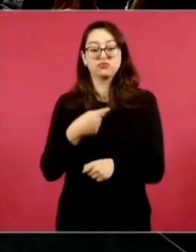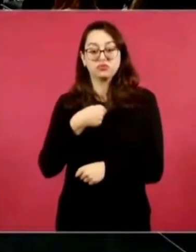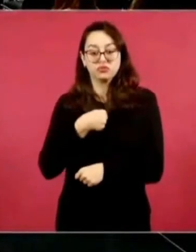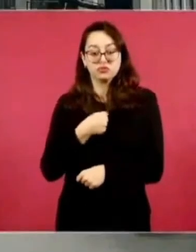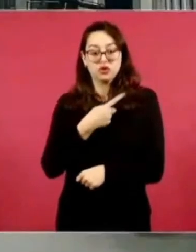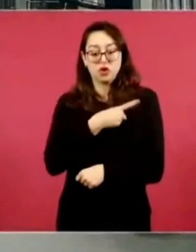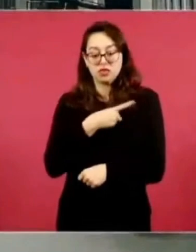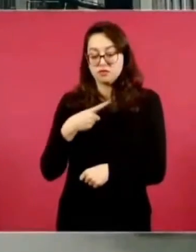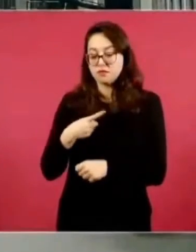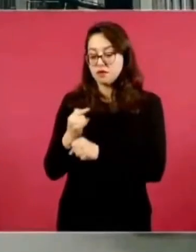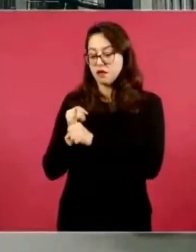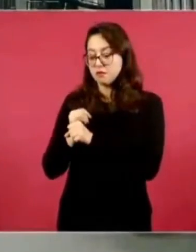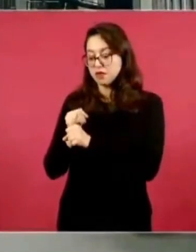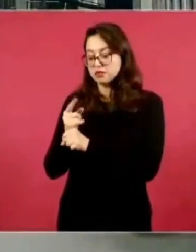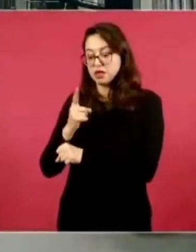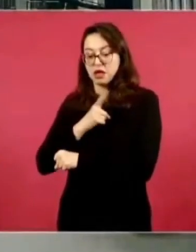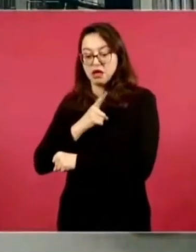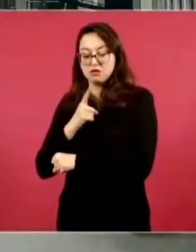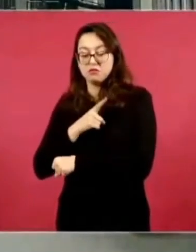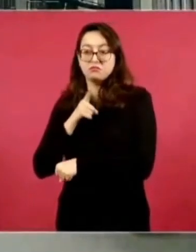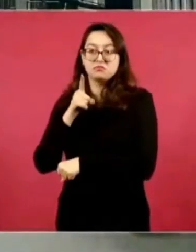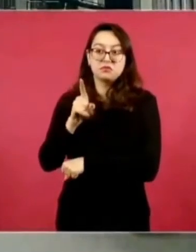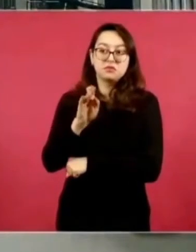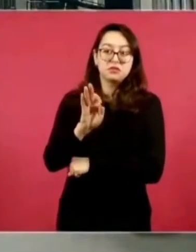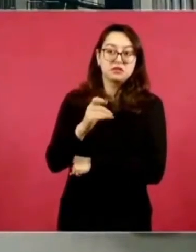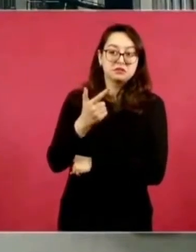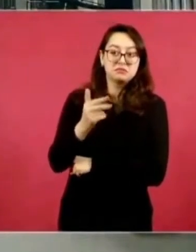Fiscalía General de la República no hizo nada.